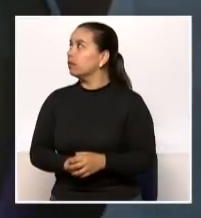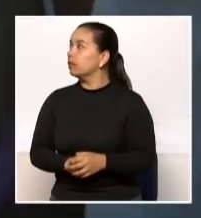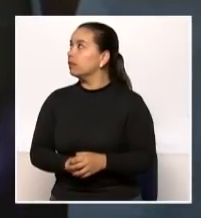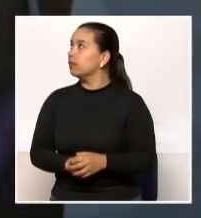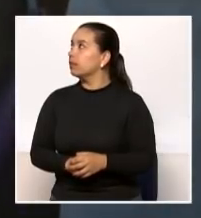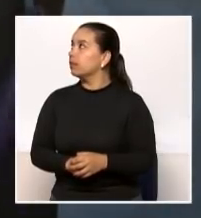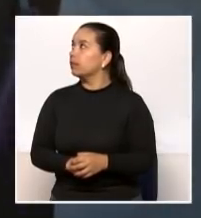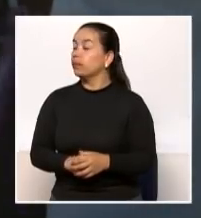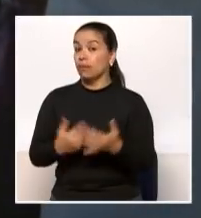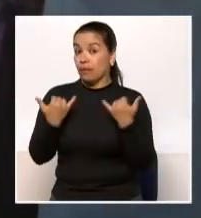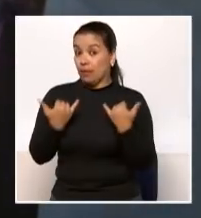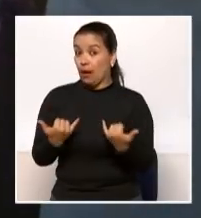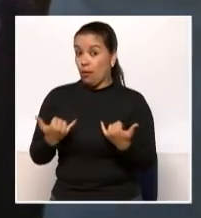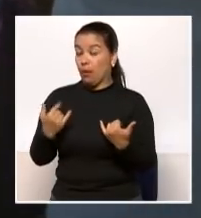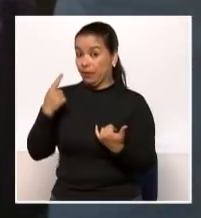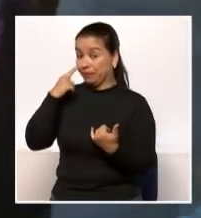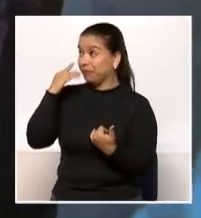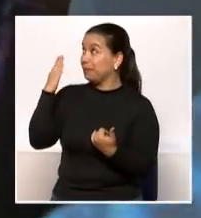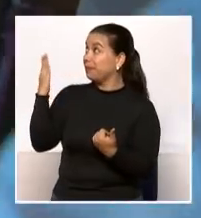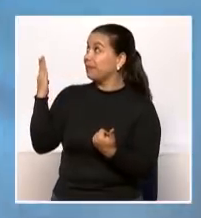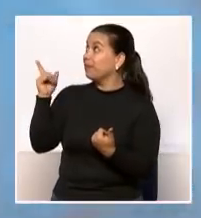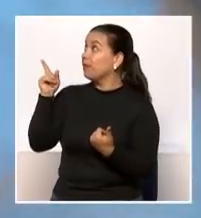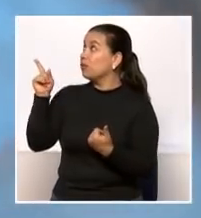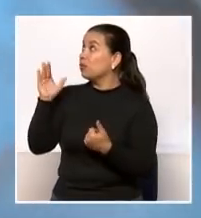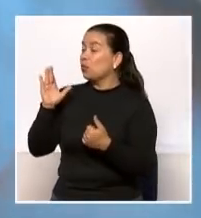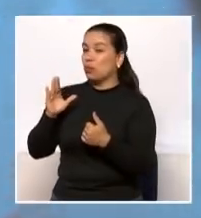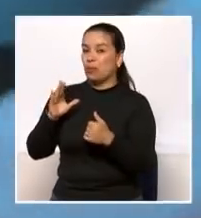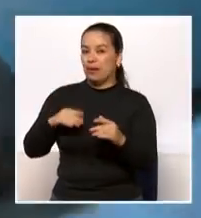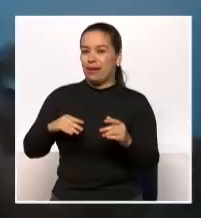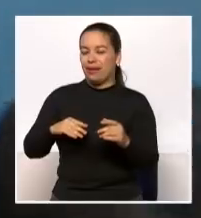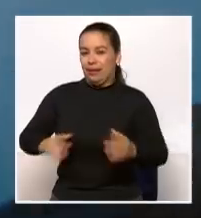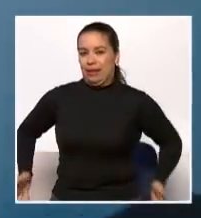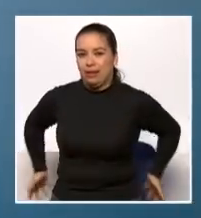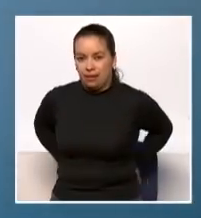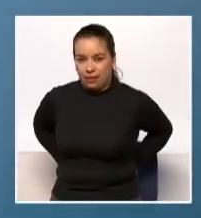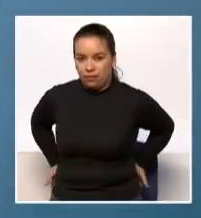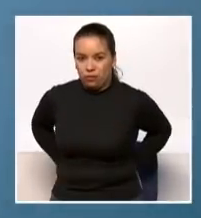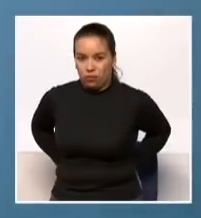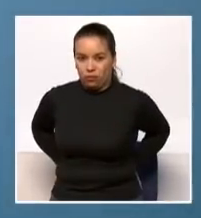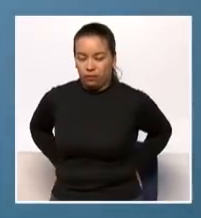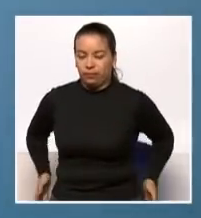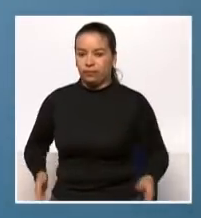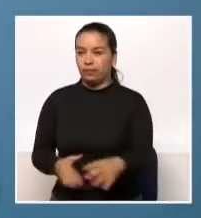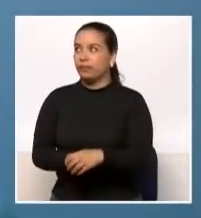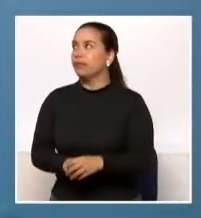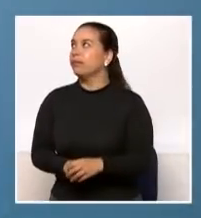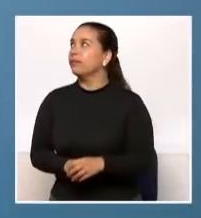¿cierto? Ustedes dirán, no, pues esta imagen, eso se respira hondo.